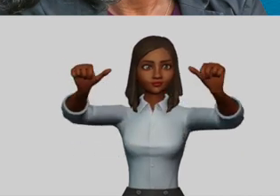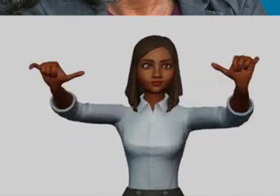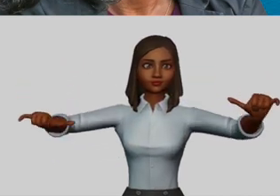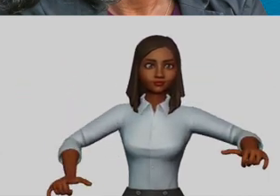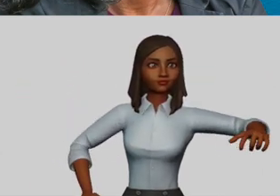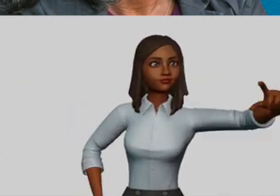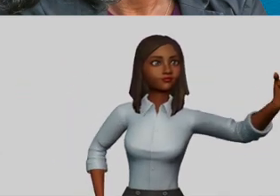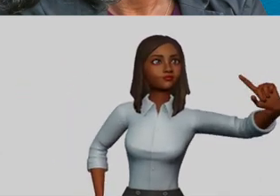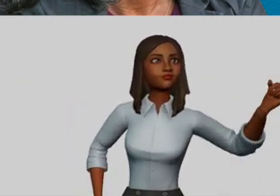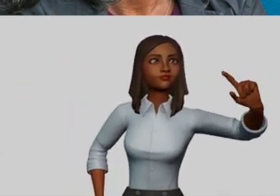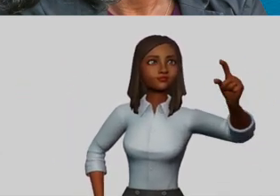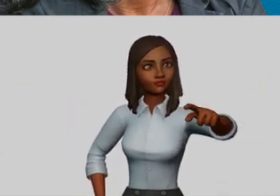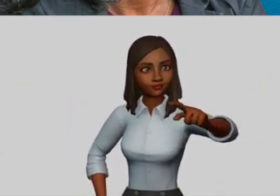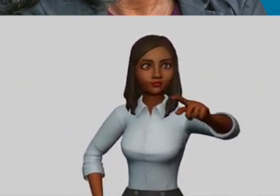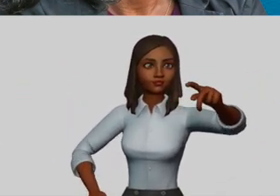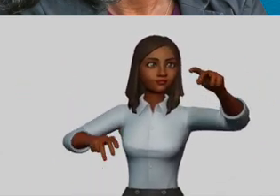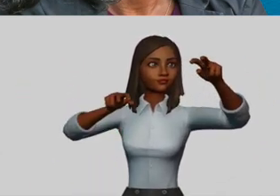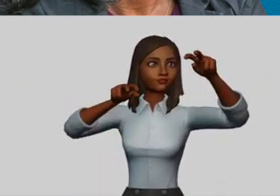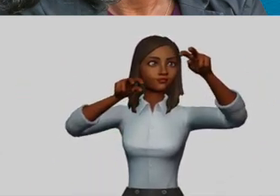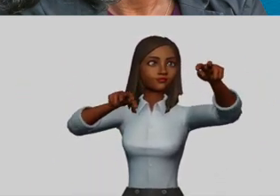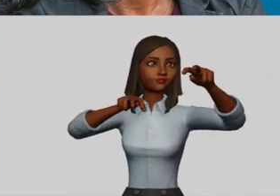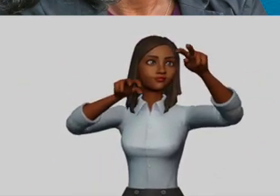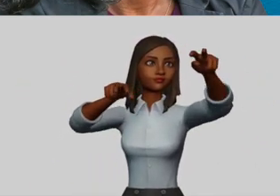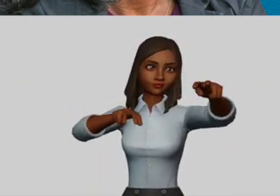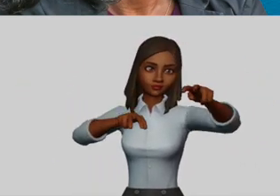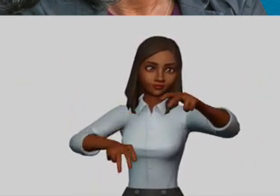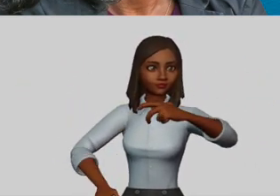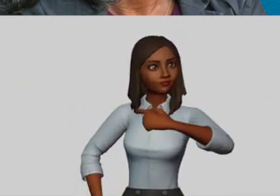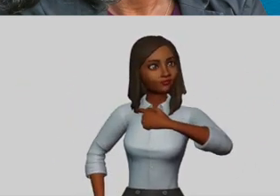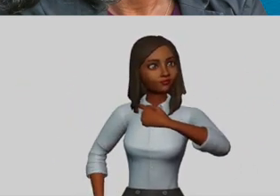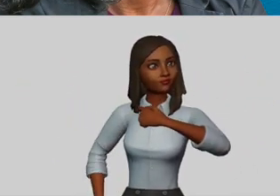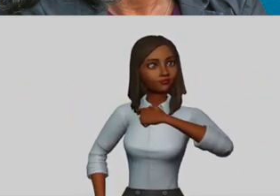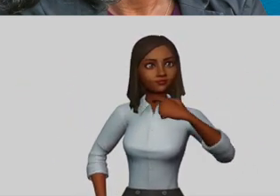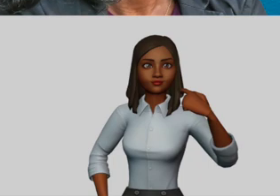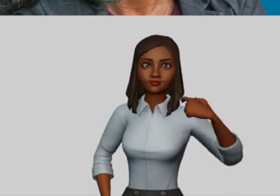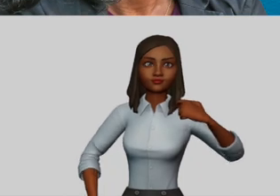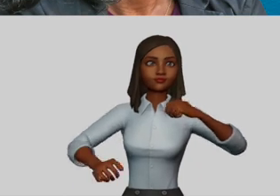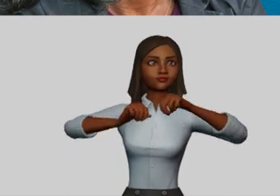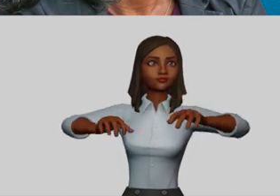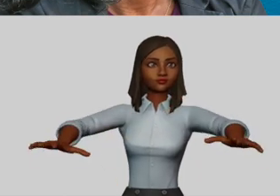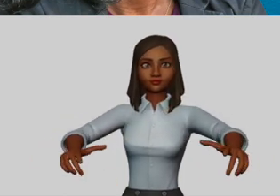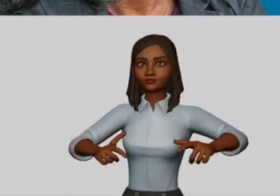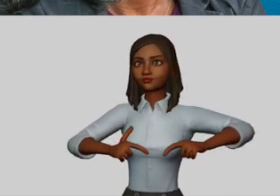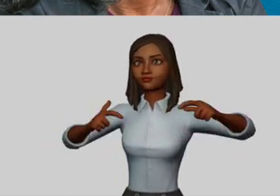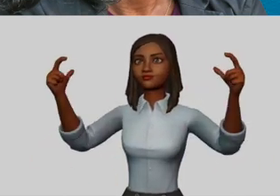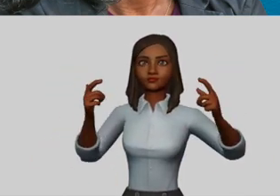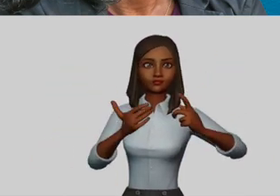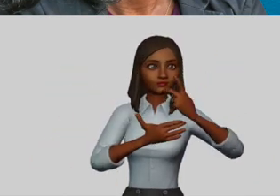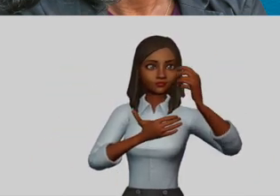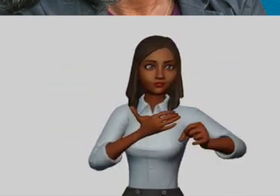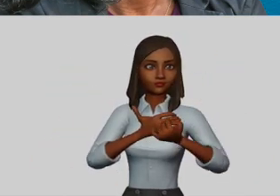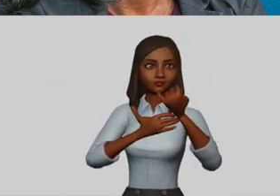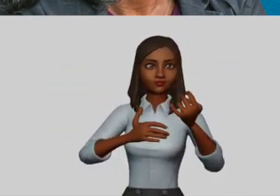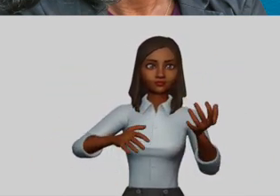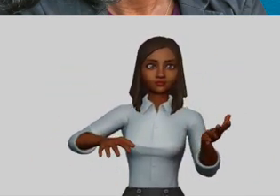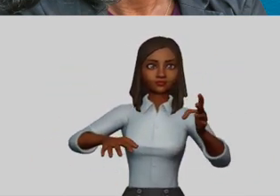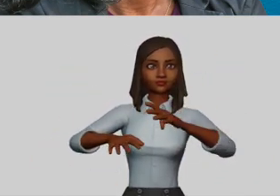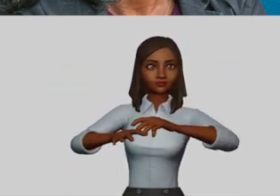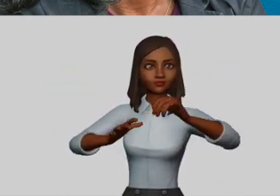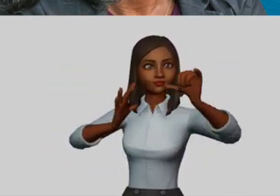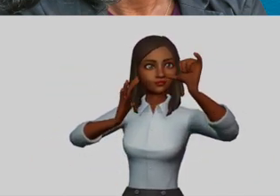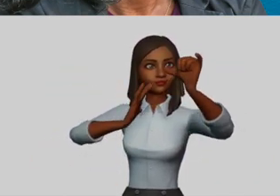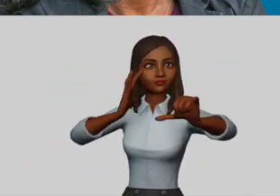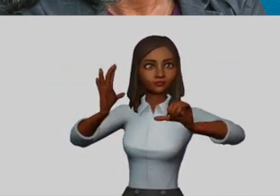celebrar y contar las trayectorias y el grande trabajo que están haciendo dominicanos como tú. Un placer estar